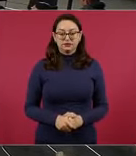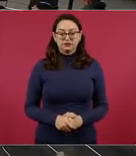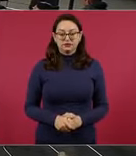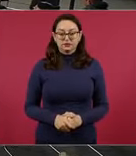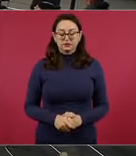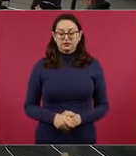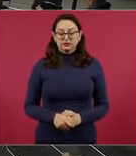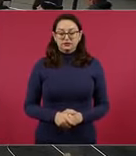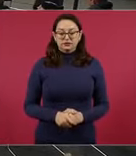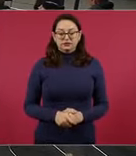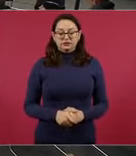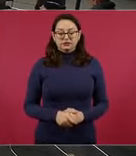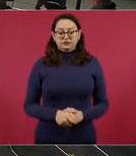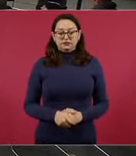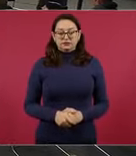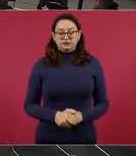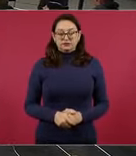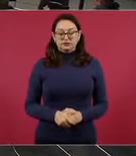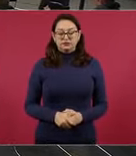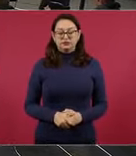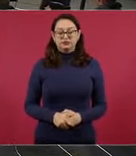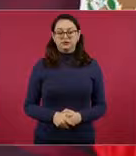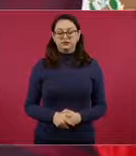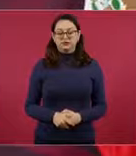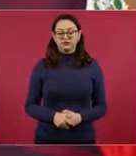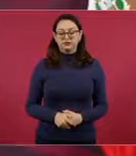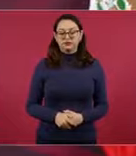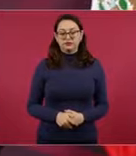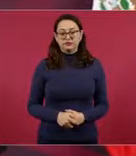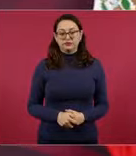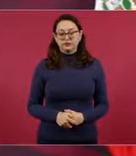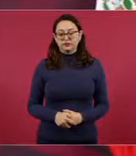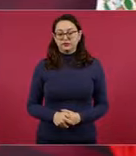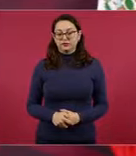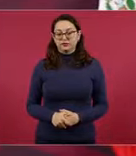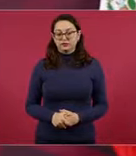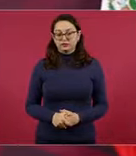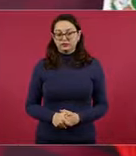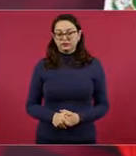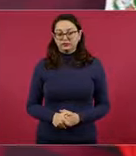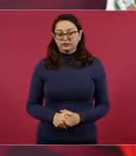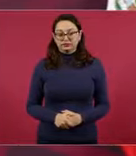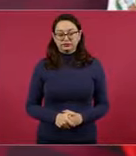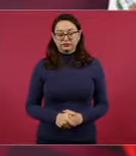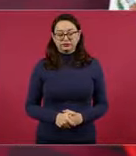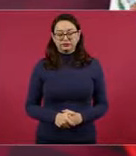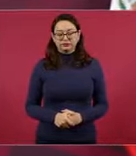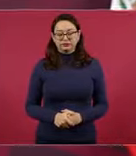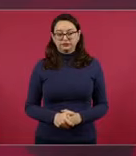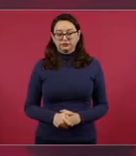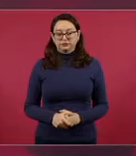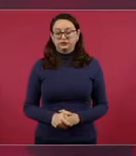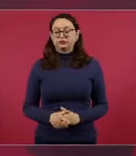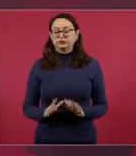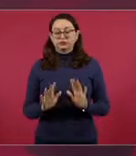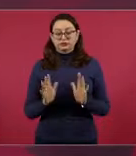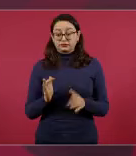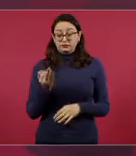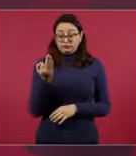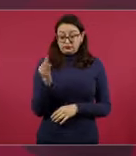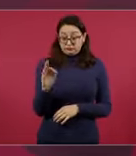y ya está, y a finales de febrero vamos a concluir ya todo.